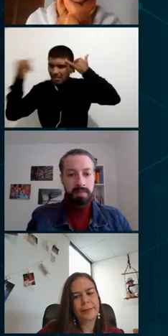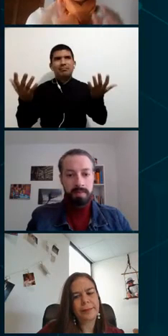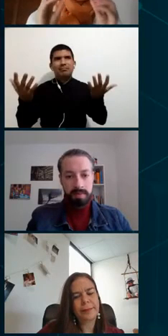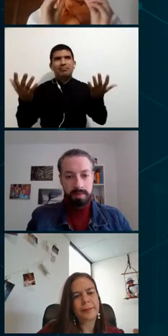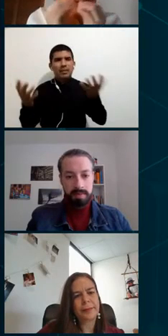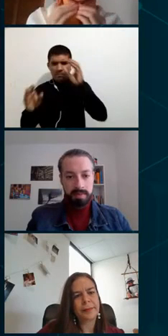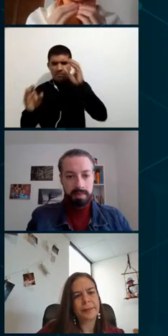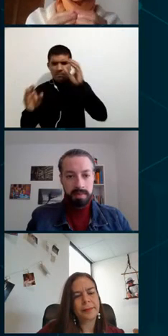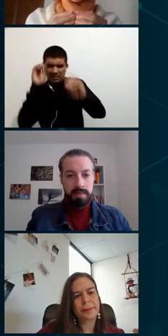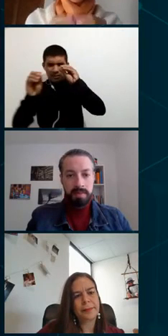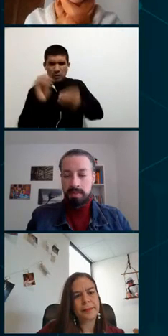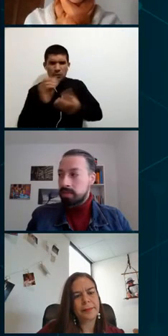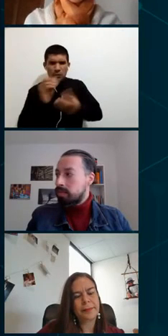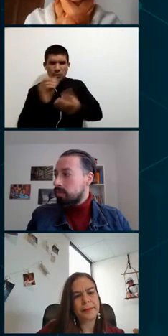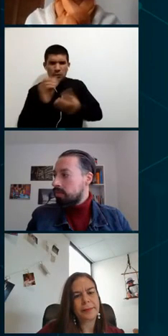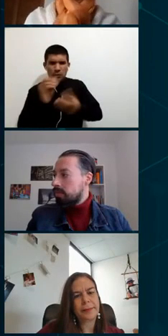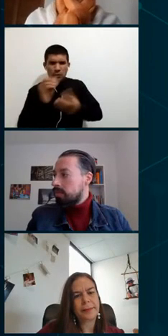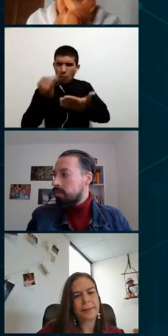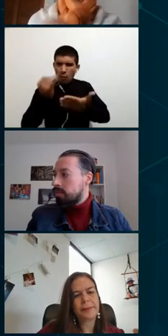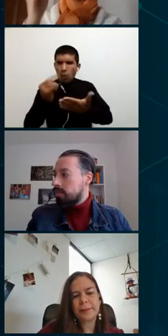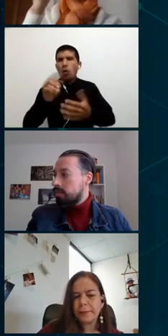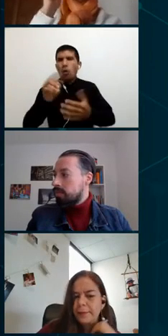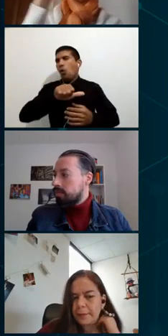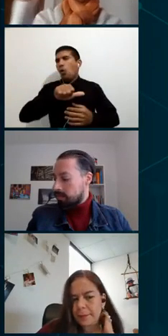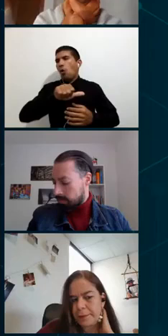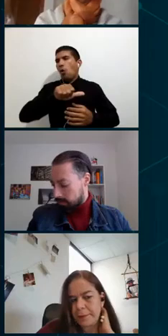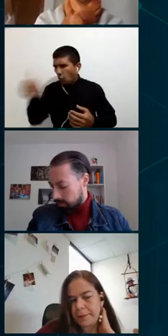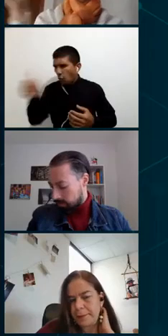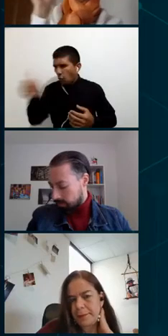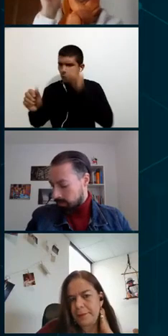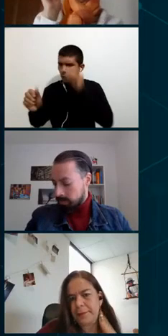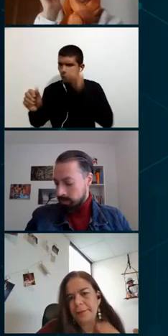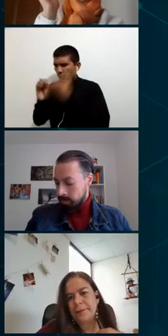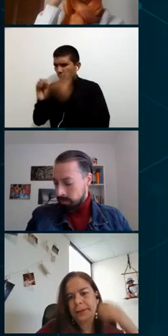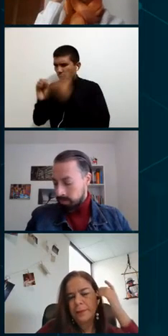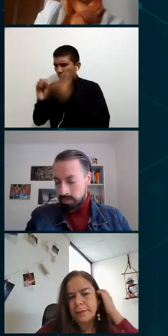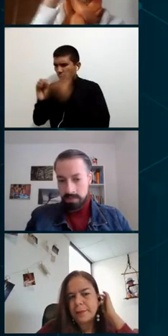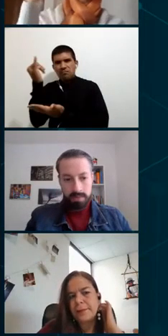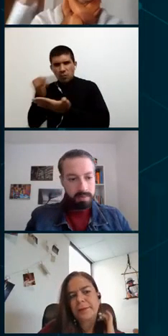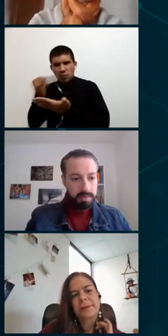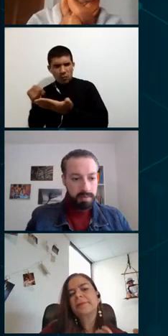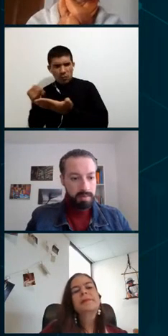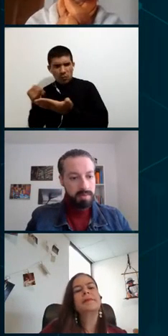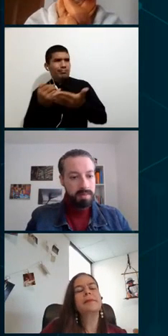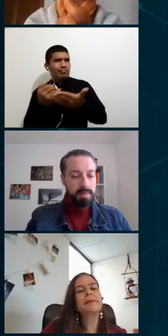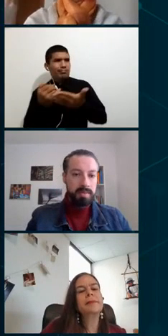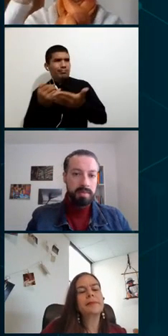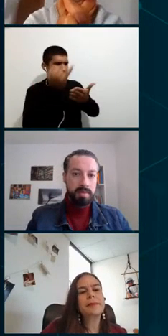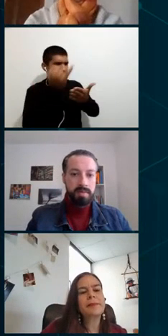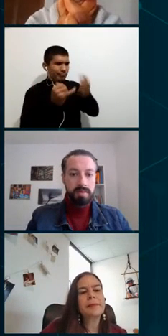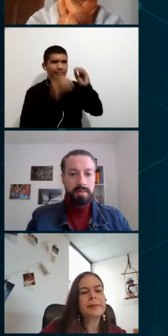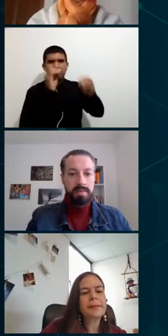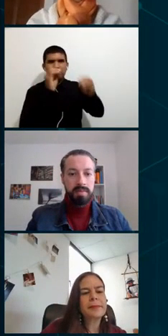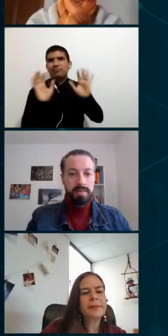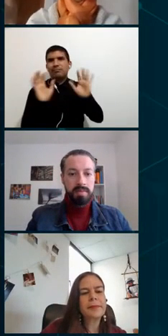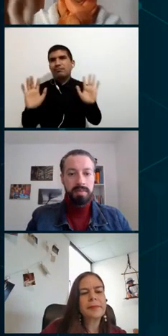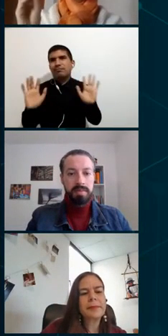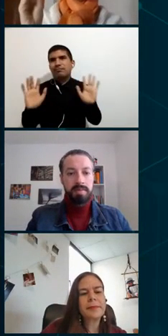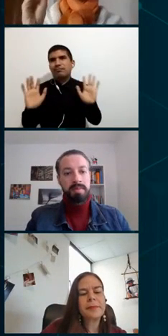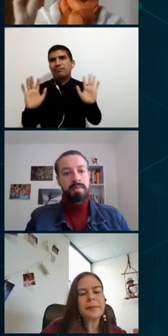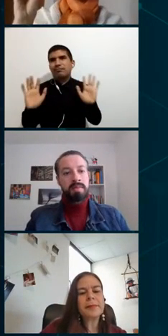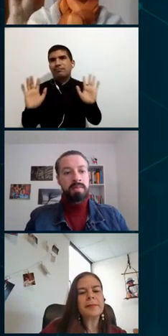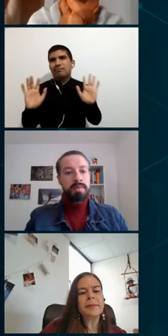distintas. De a partir de ese insumo que ustedes nos dieron, de lo primero que veían al asomar la cabeza por la ventana o al mirar por la